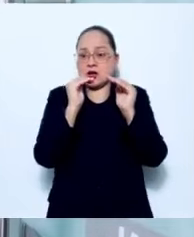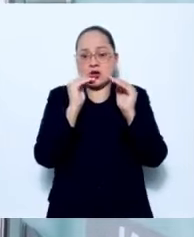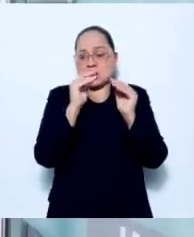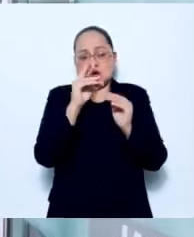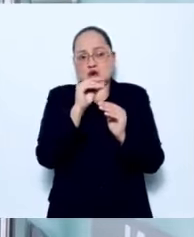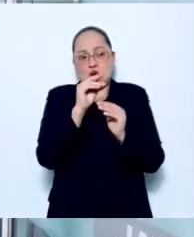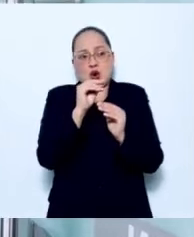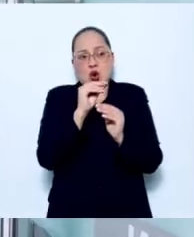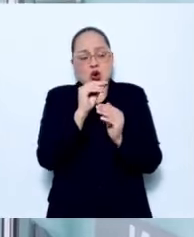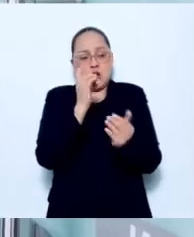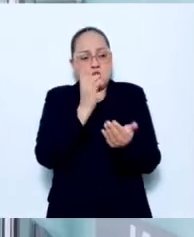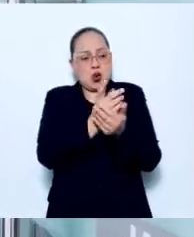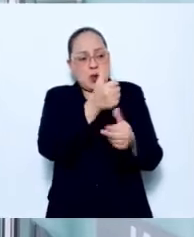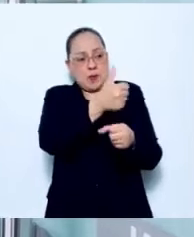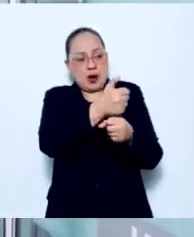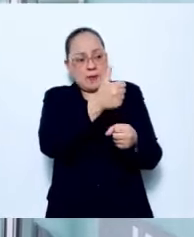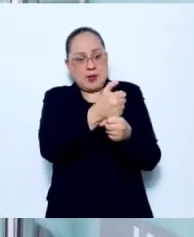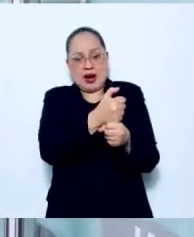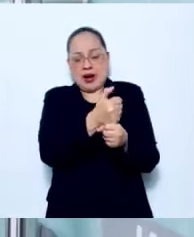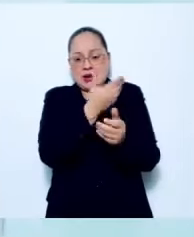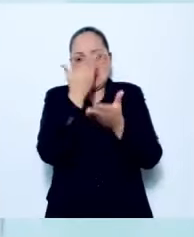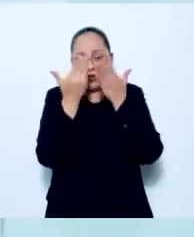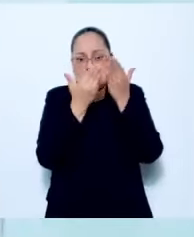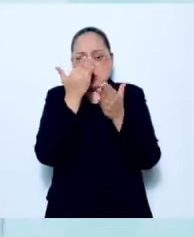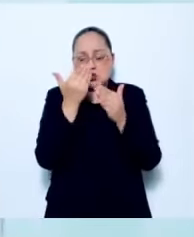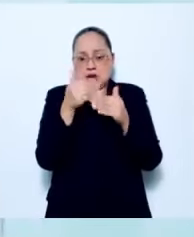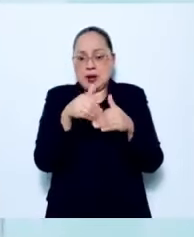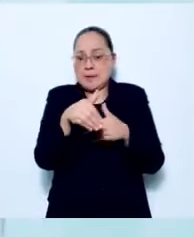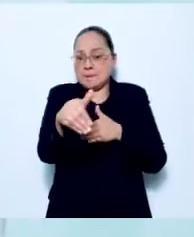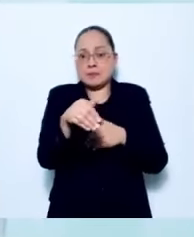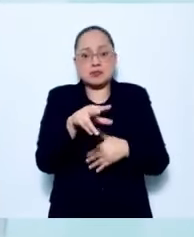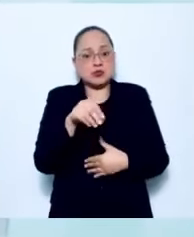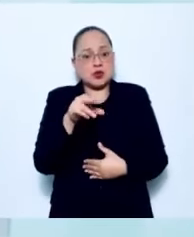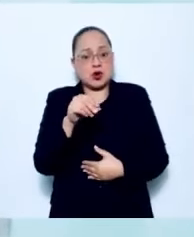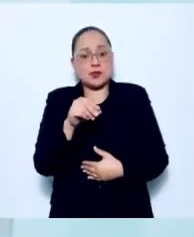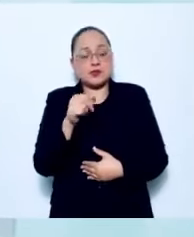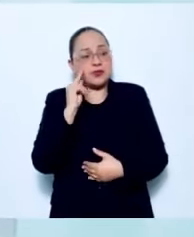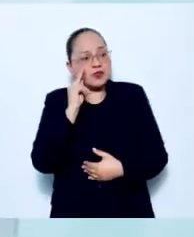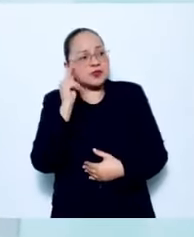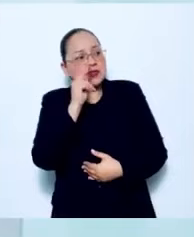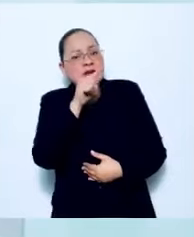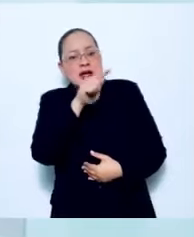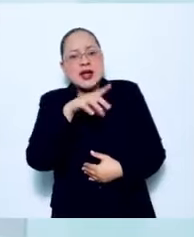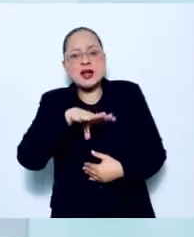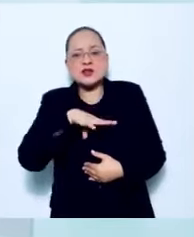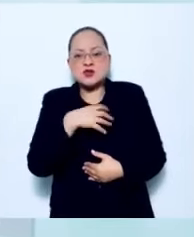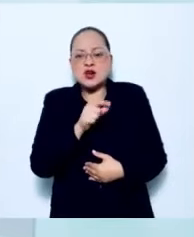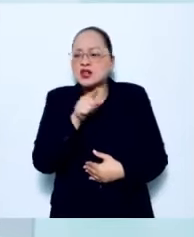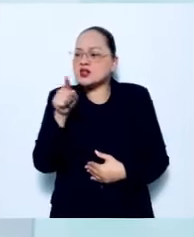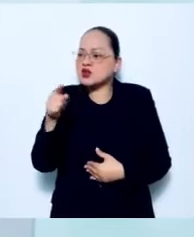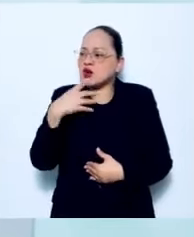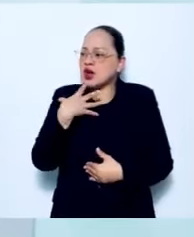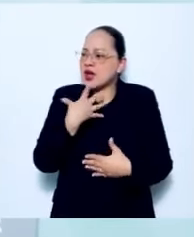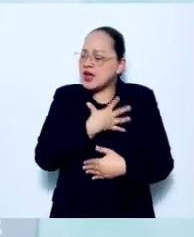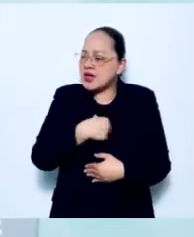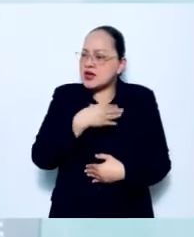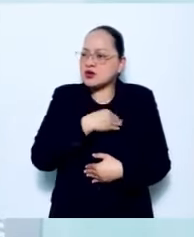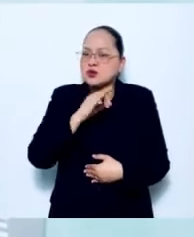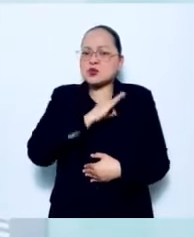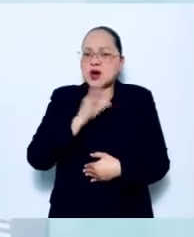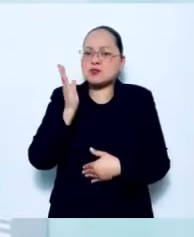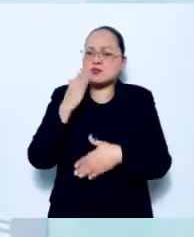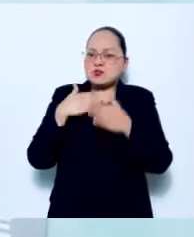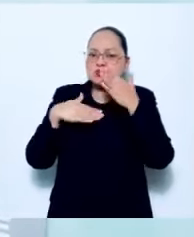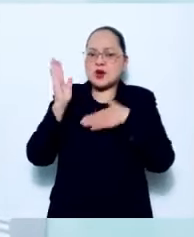madre no tuvo la oportunidad de estudiar. Pero al verlos, el ejemplo de ese esfuerzo que hicieron para que sus hijos lograran volar más